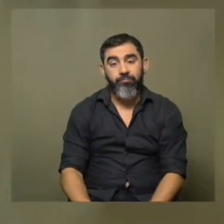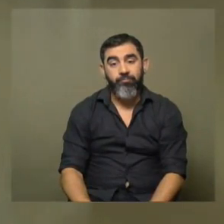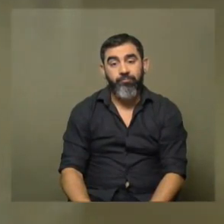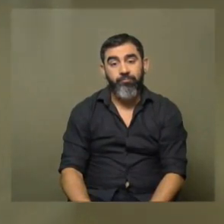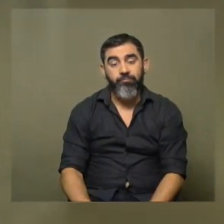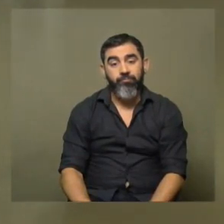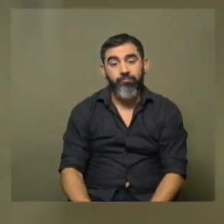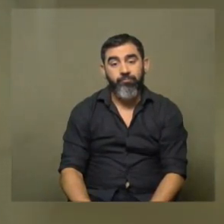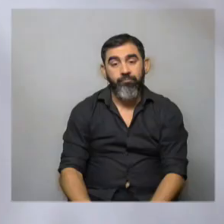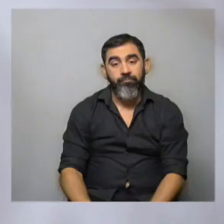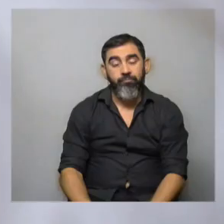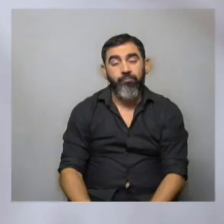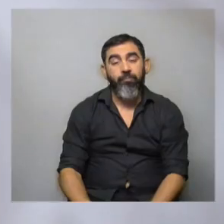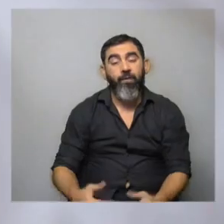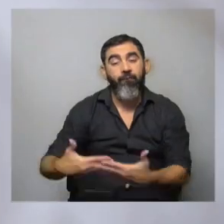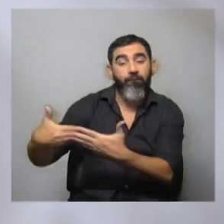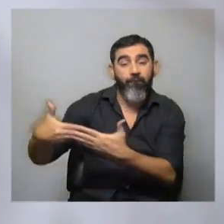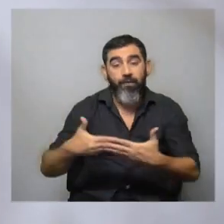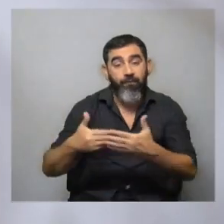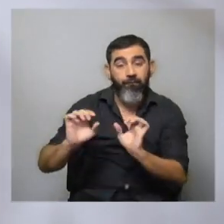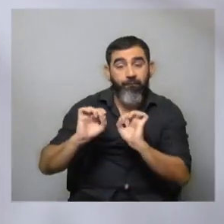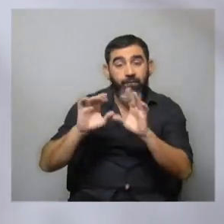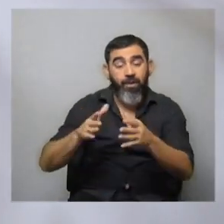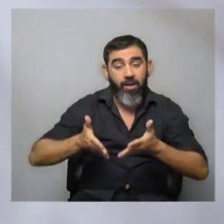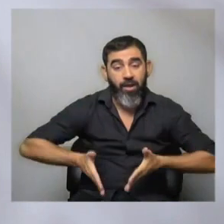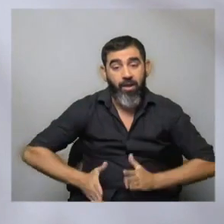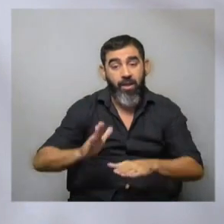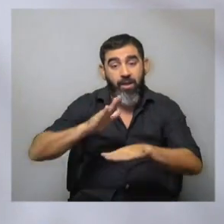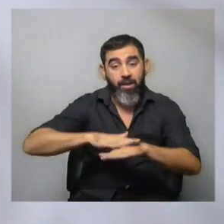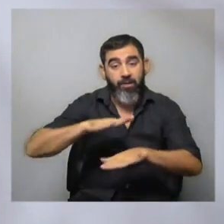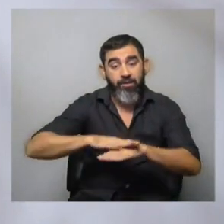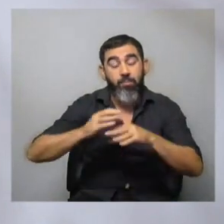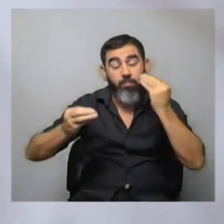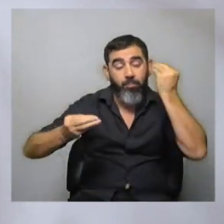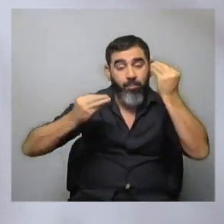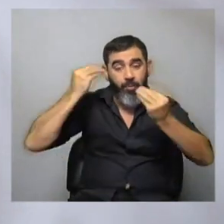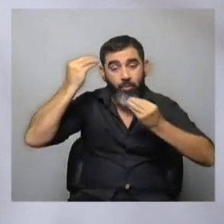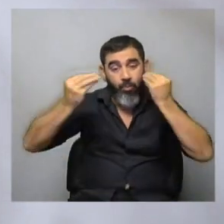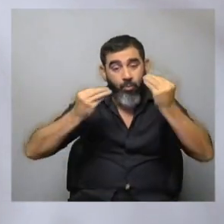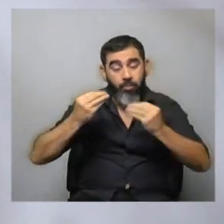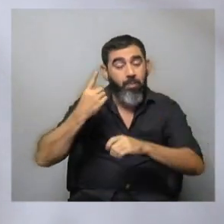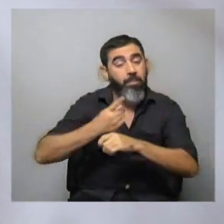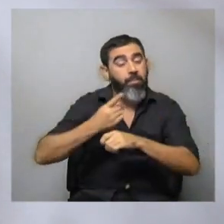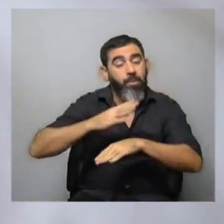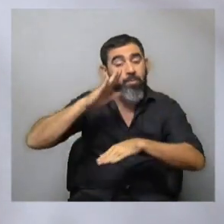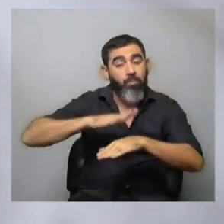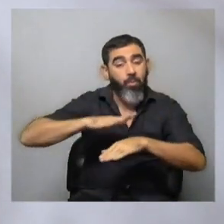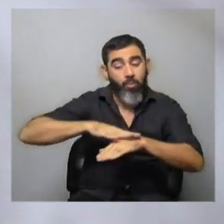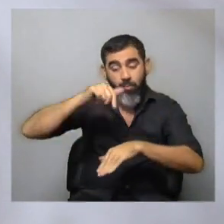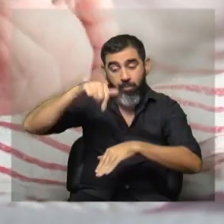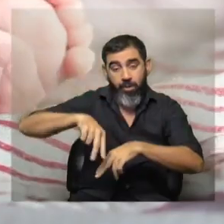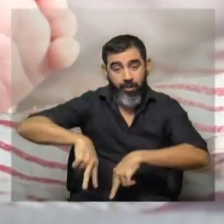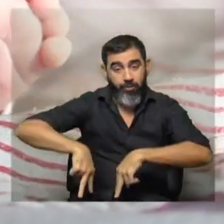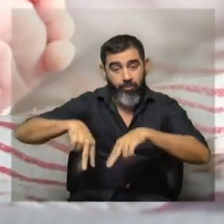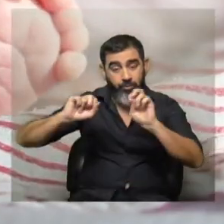El tema de los bebés infectados, del nacimiento de los bebés, es un tema que nos preocupó siempre desde que empezamos a trabajar acá en el departamento